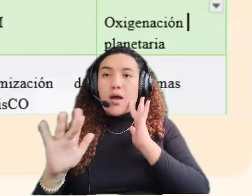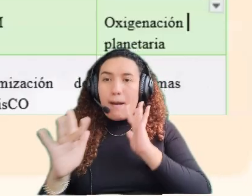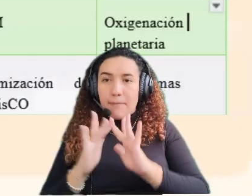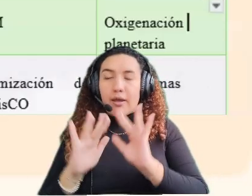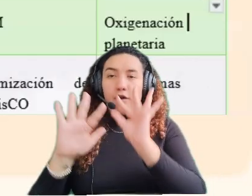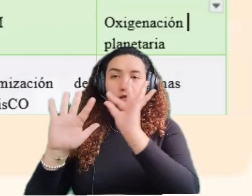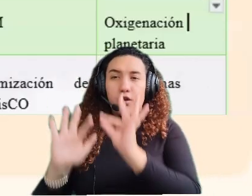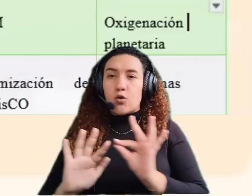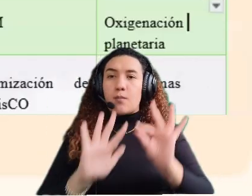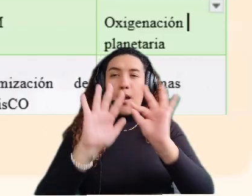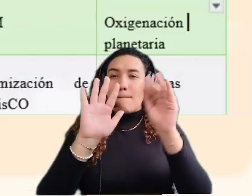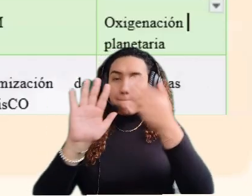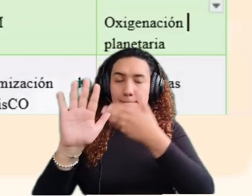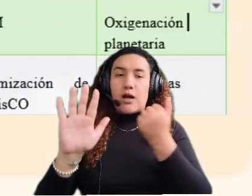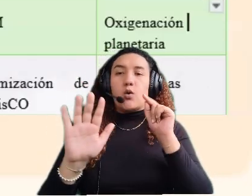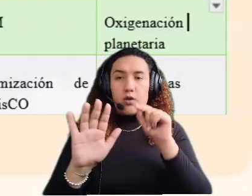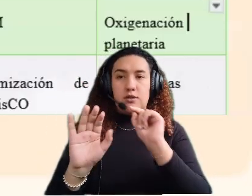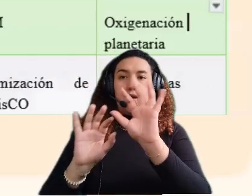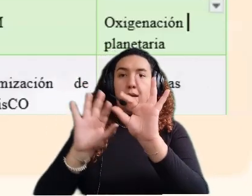fitoplancton.